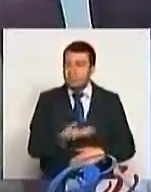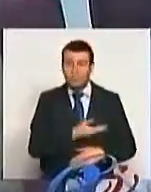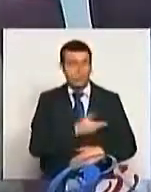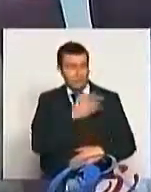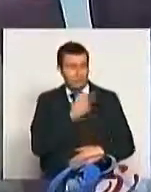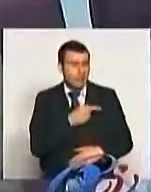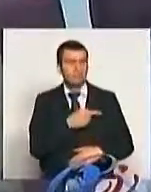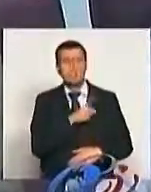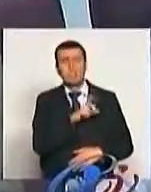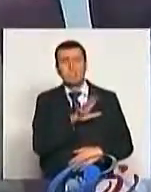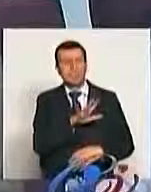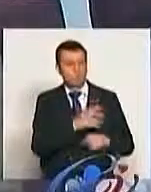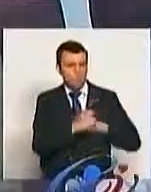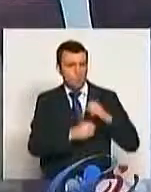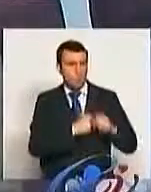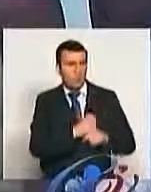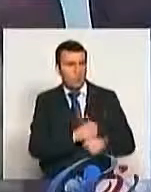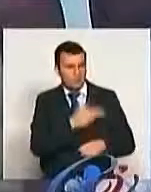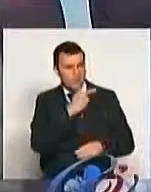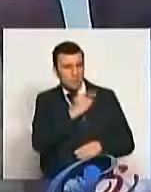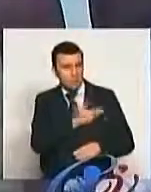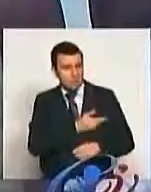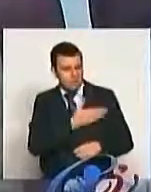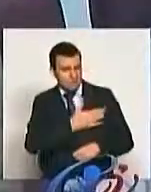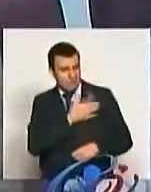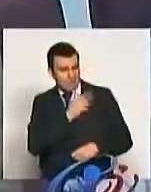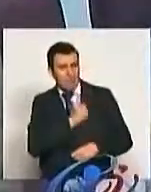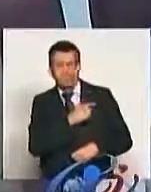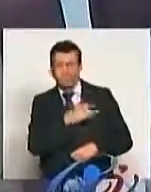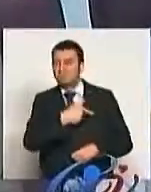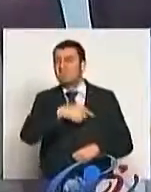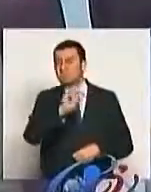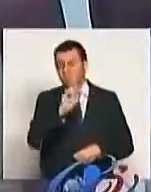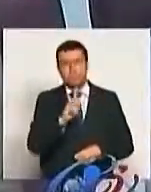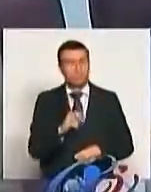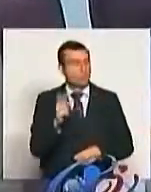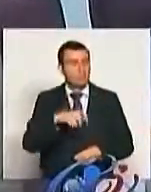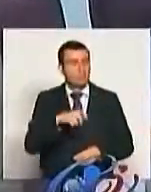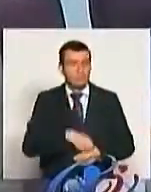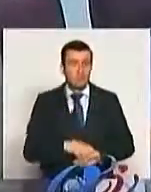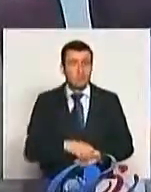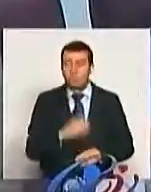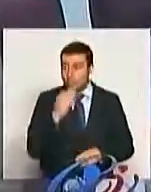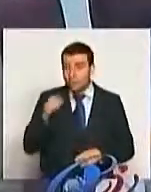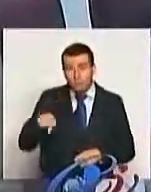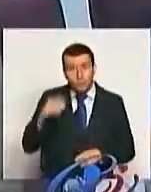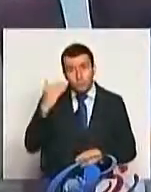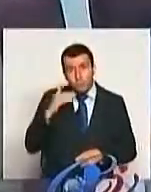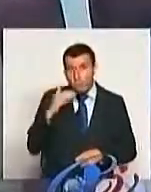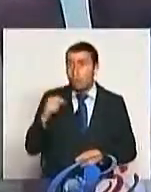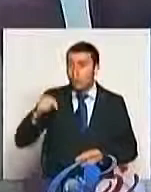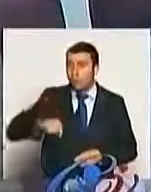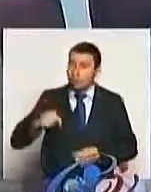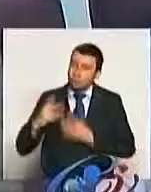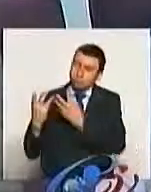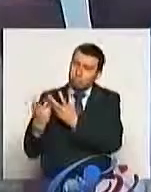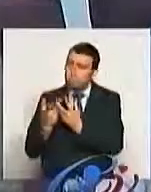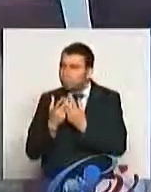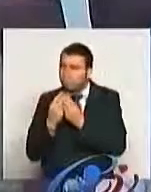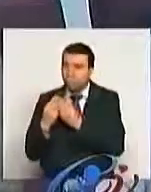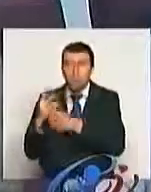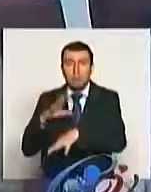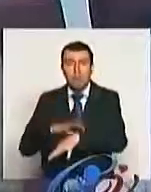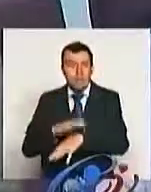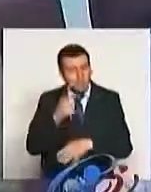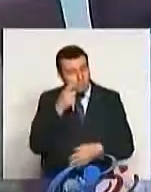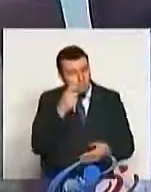65 años, ya puede morir de un cáncer, ya no necesita venir por acá. Mire esta señora, esta la vimos hoy, con varios médicos, el caso clínico.